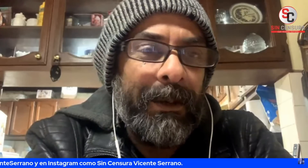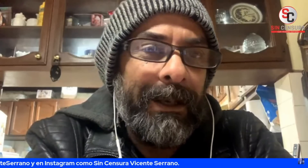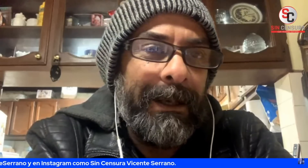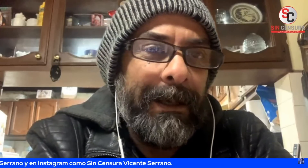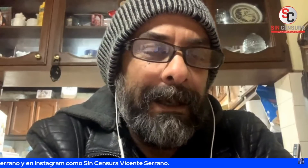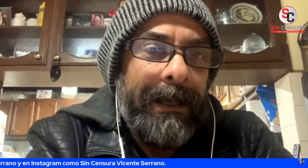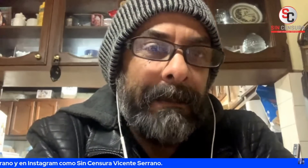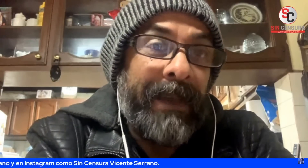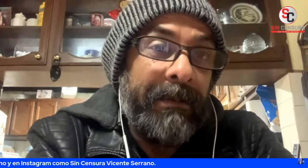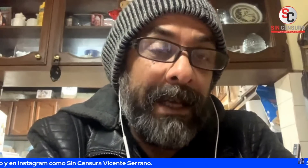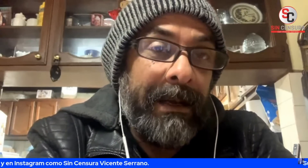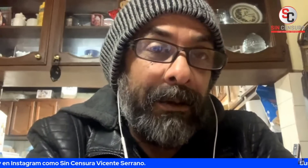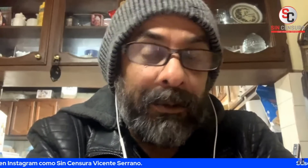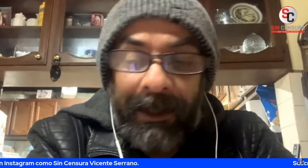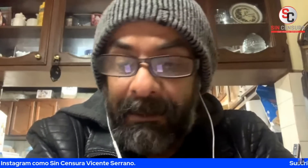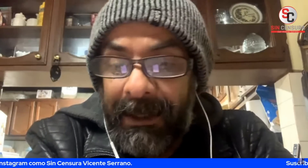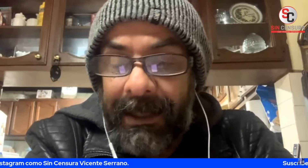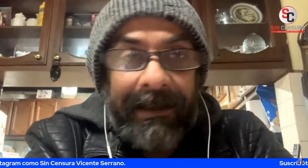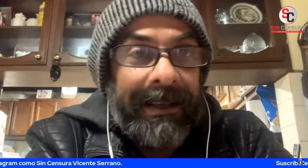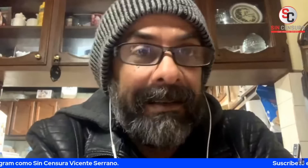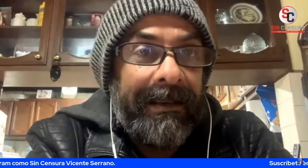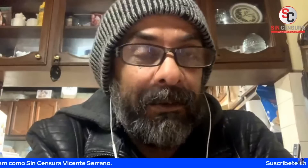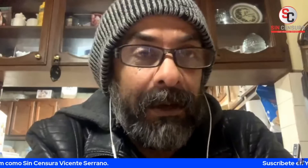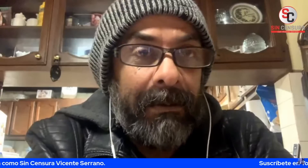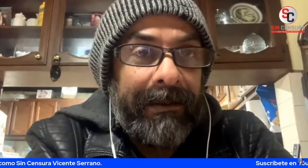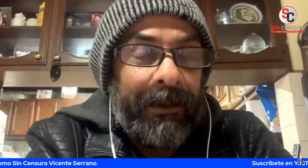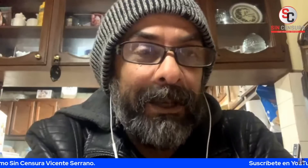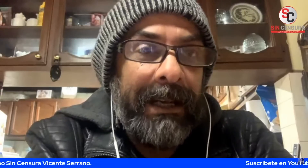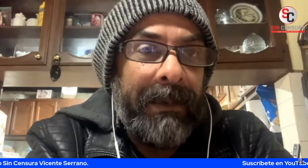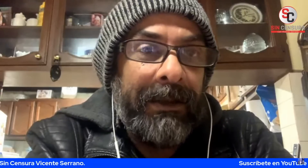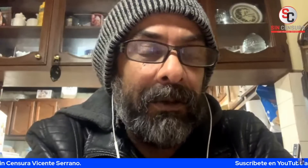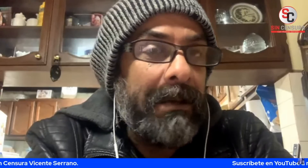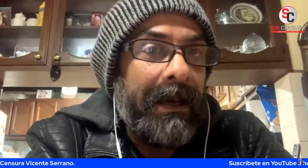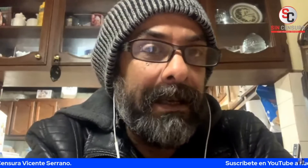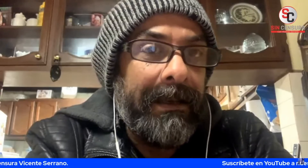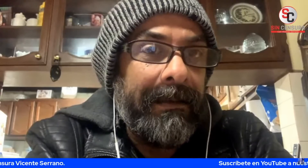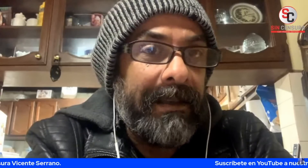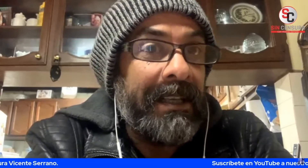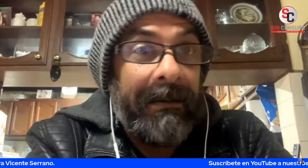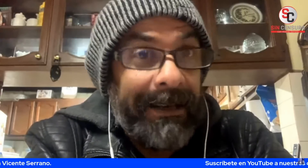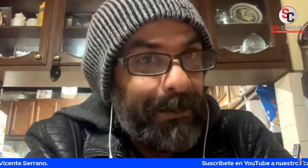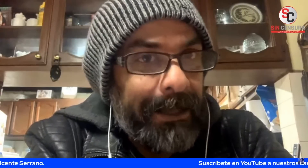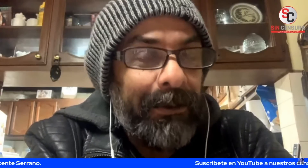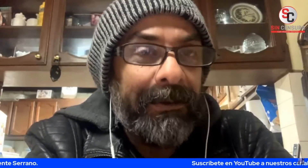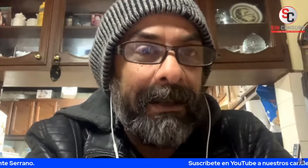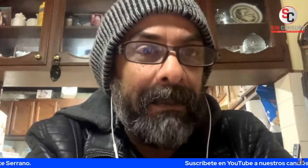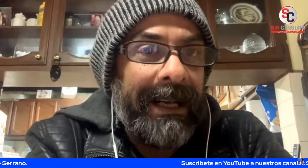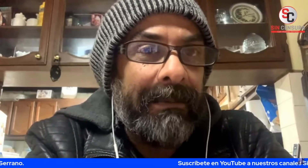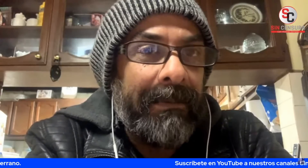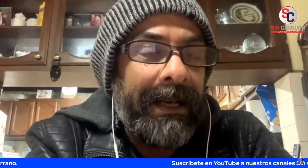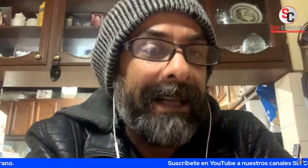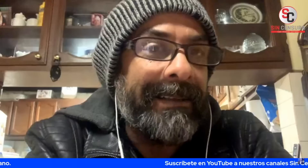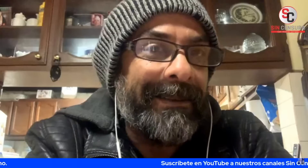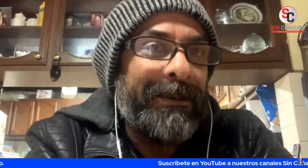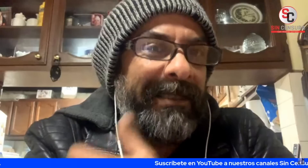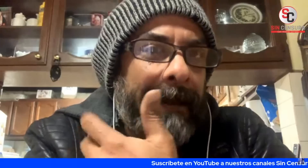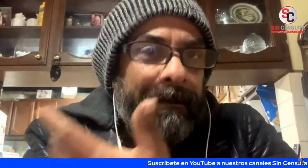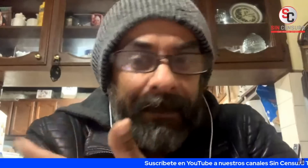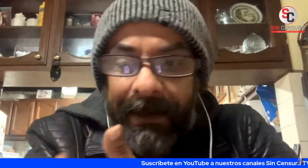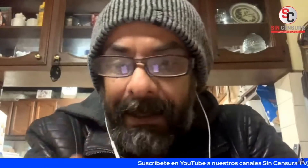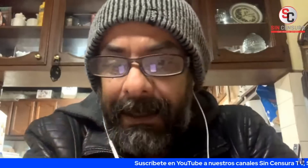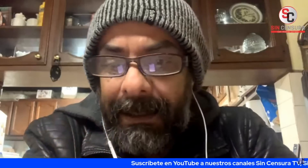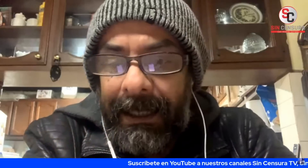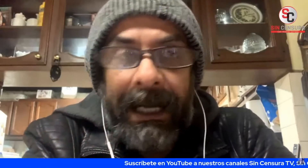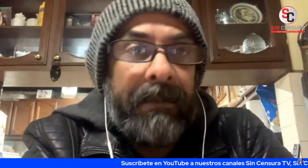César, había autoridades militares que si les tocabas a un elemento iban y se chingaban en varios maleantes, ¿no? O